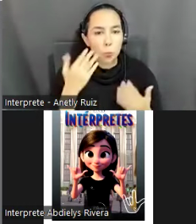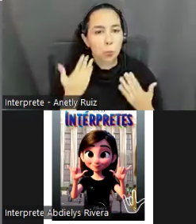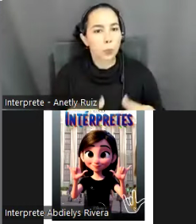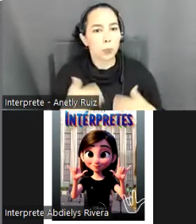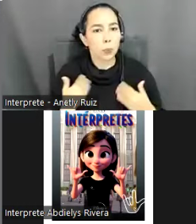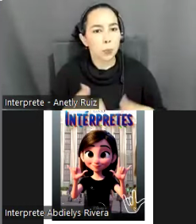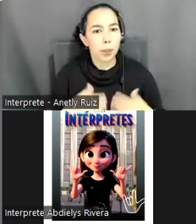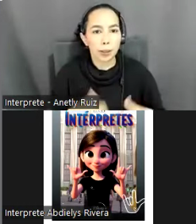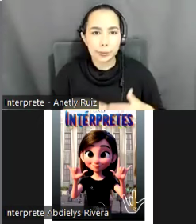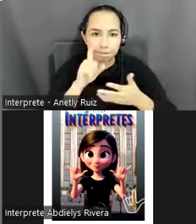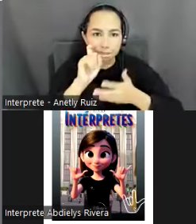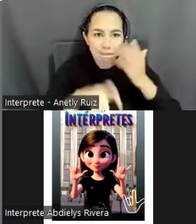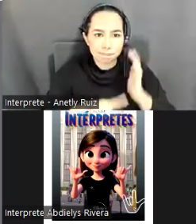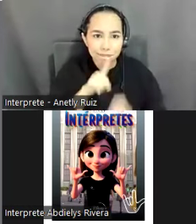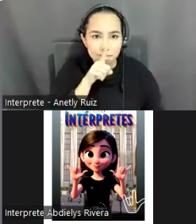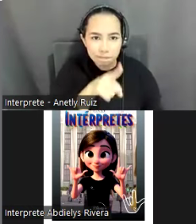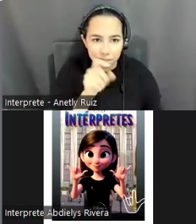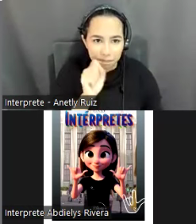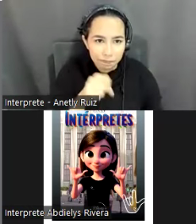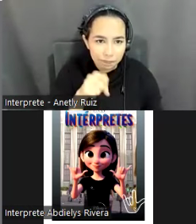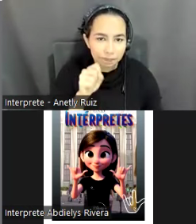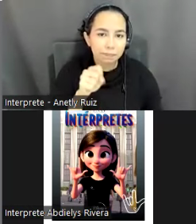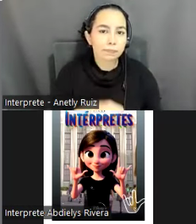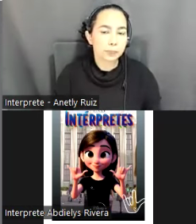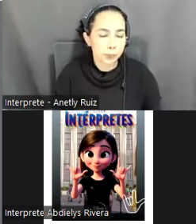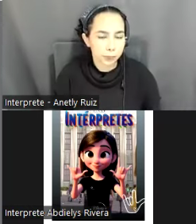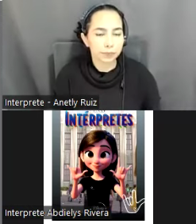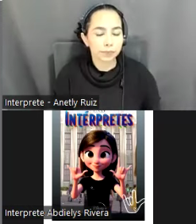las necesidades que se presentan a través de los determinantes sociales de la salud.